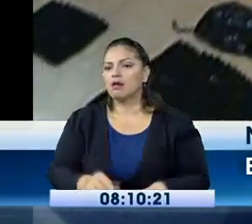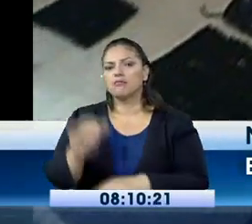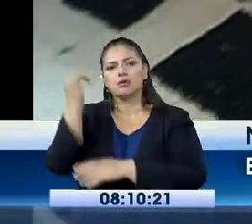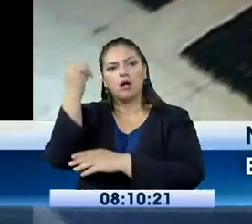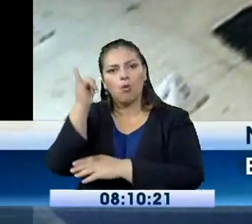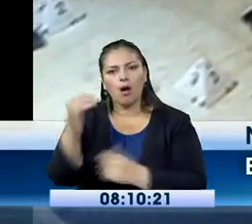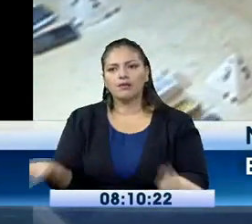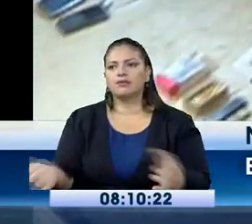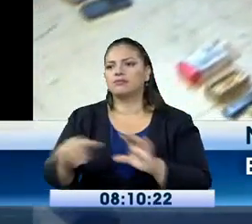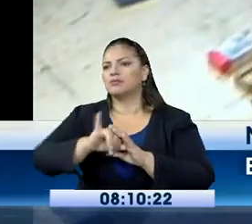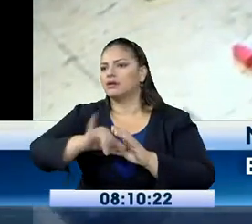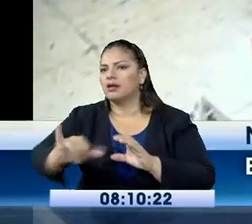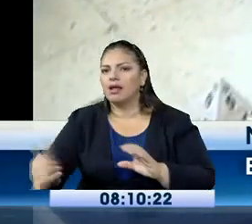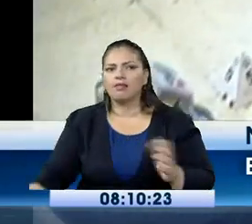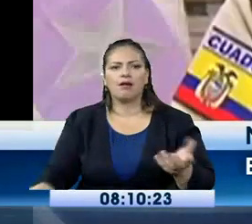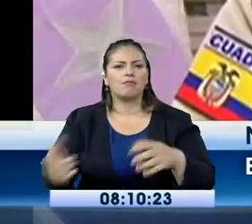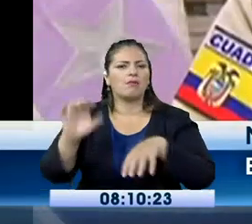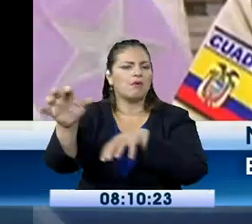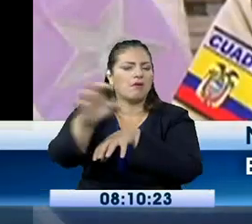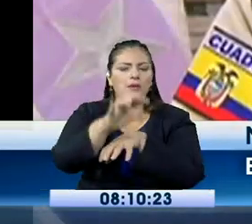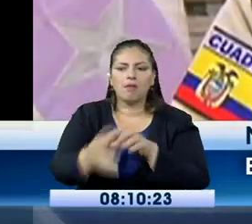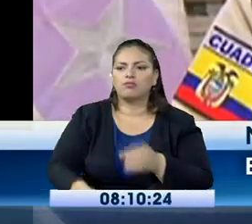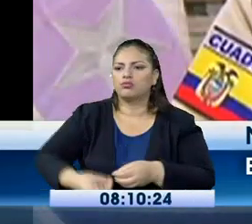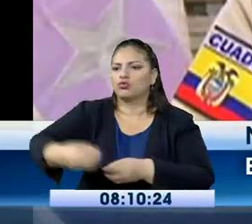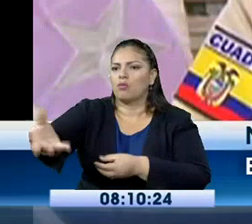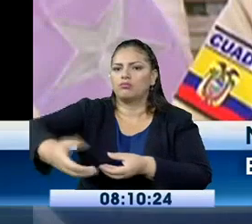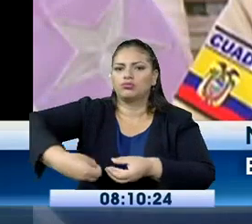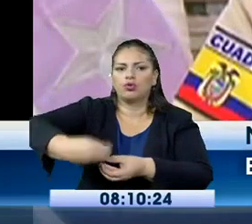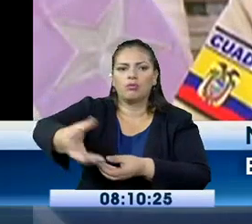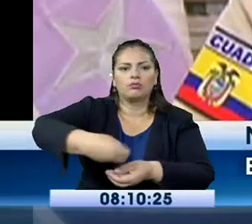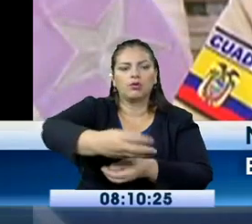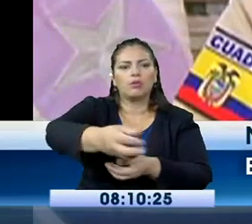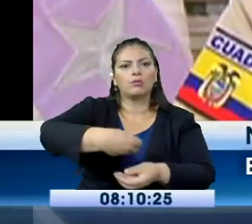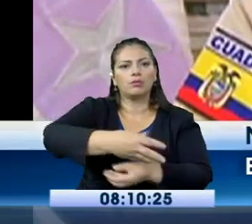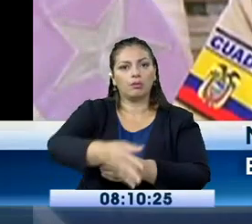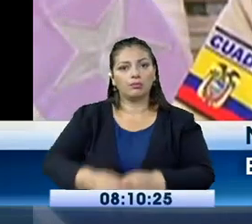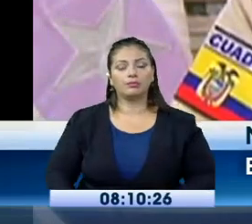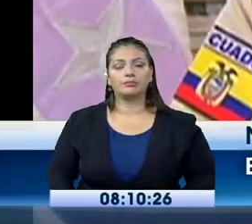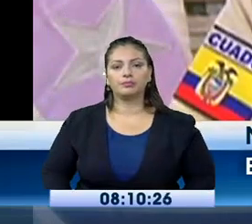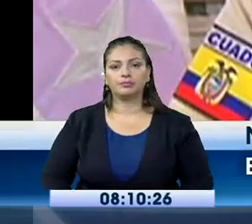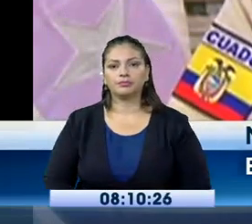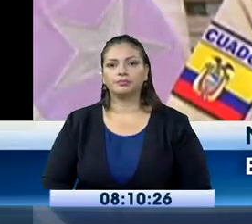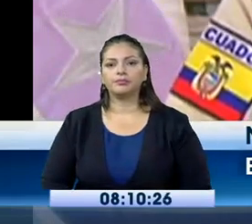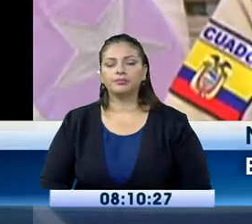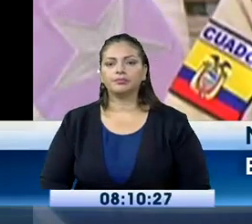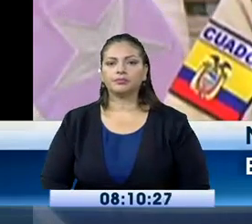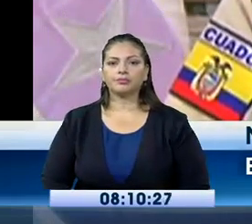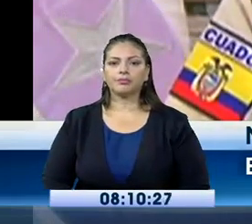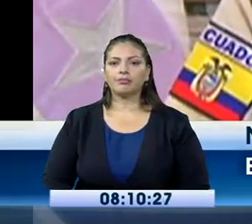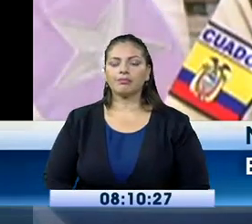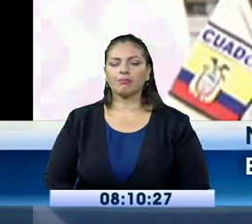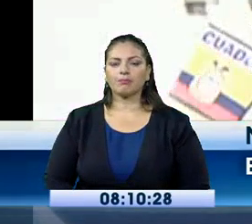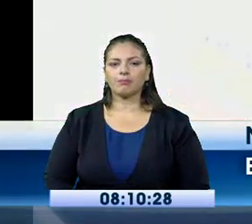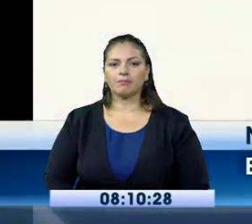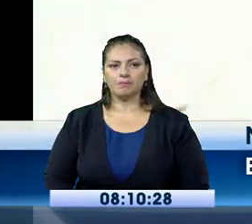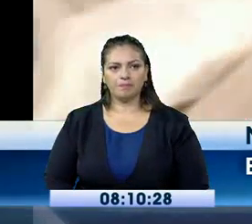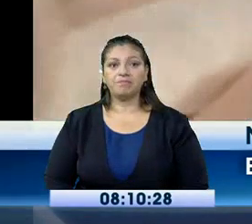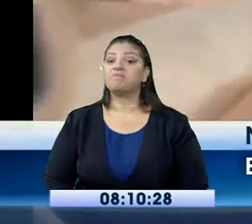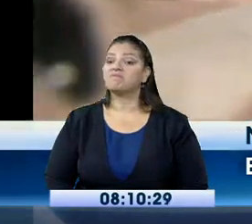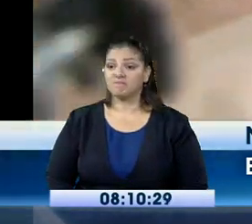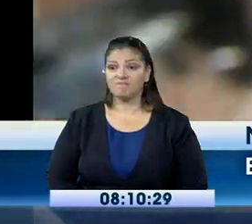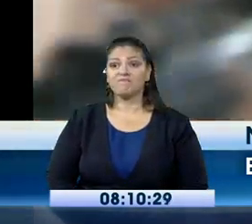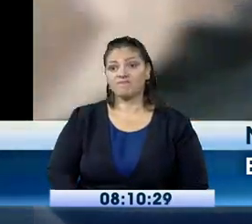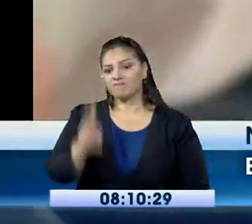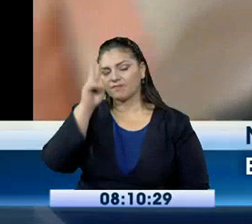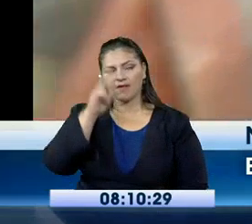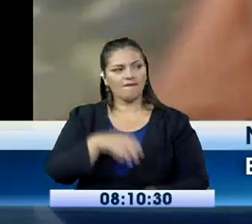con respecto de la prevención de droga en los distintos centros de establecimientos educativos. Lo decomisado